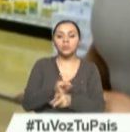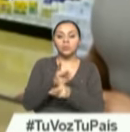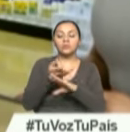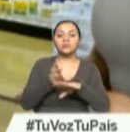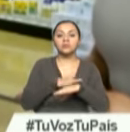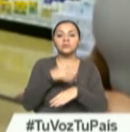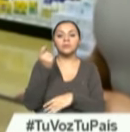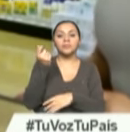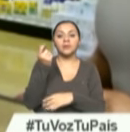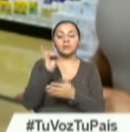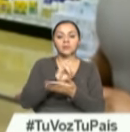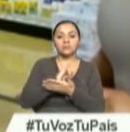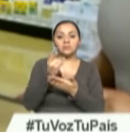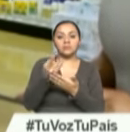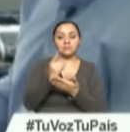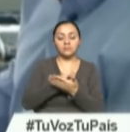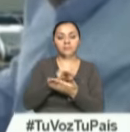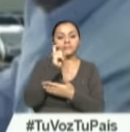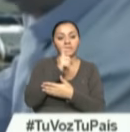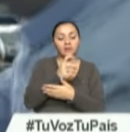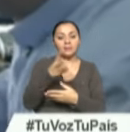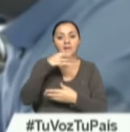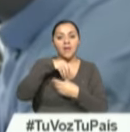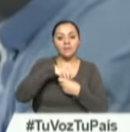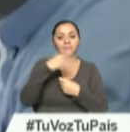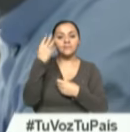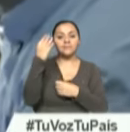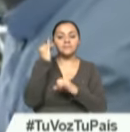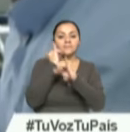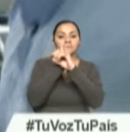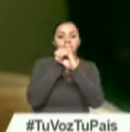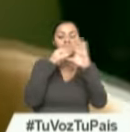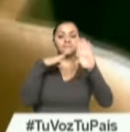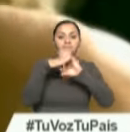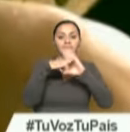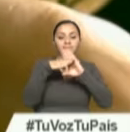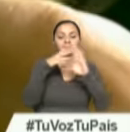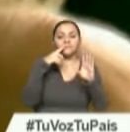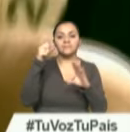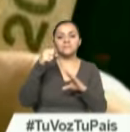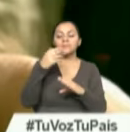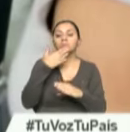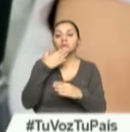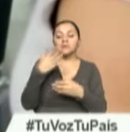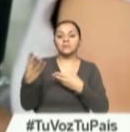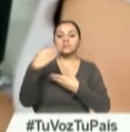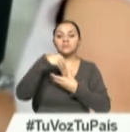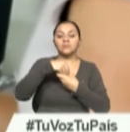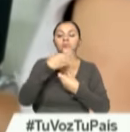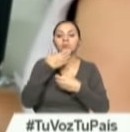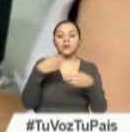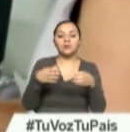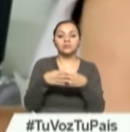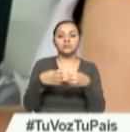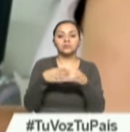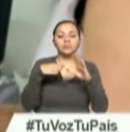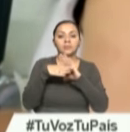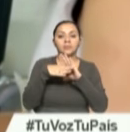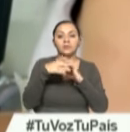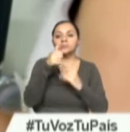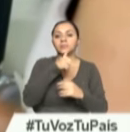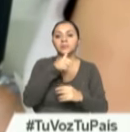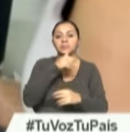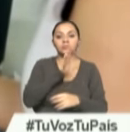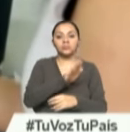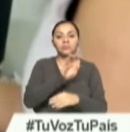dinero electrónico, a las que deberán acogerse las 14 instituciones financieras que pertenecen a la Asociación de Bancos Privados